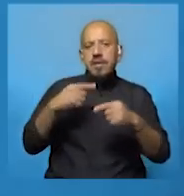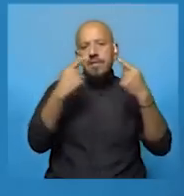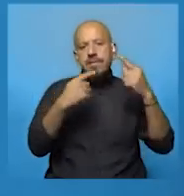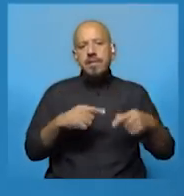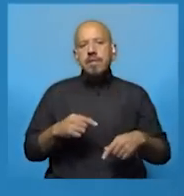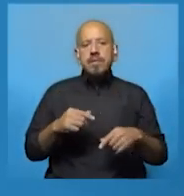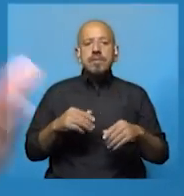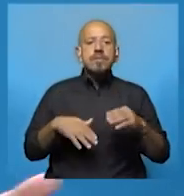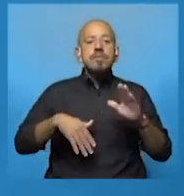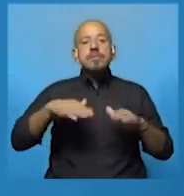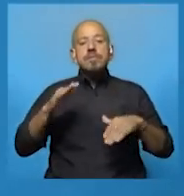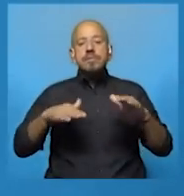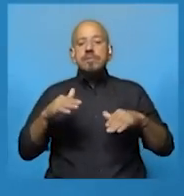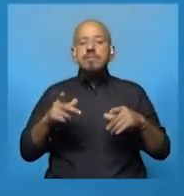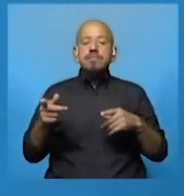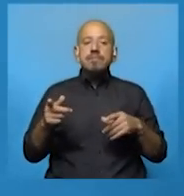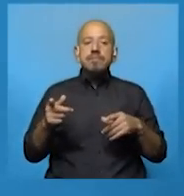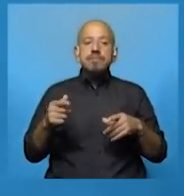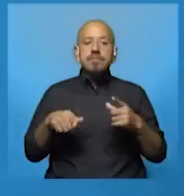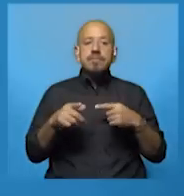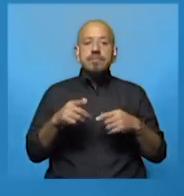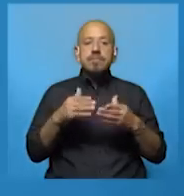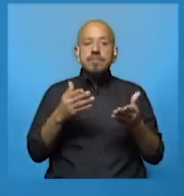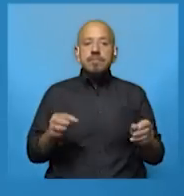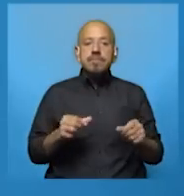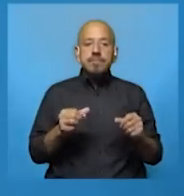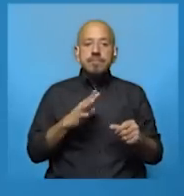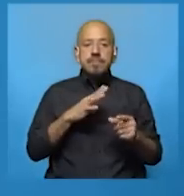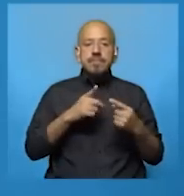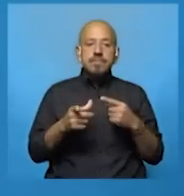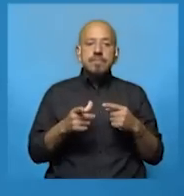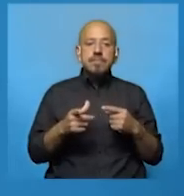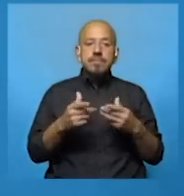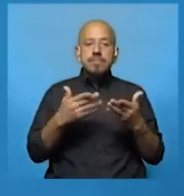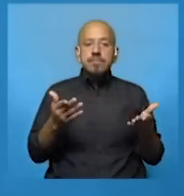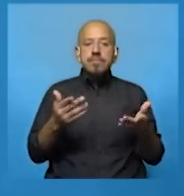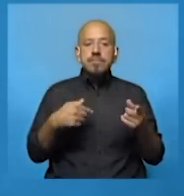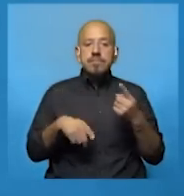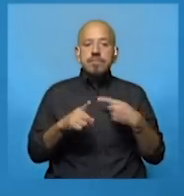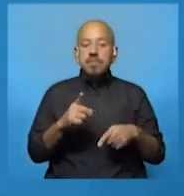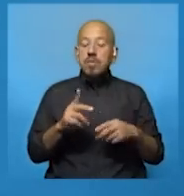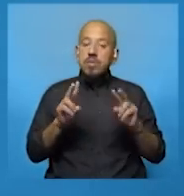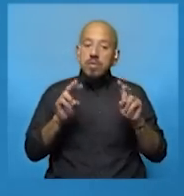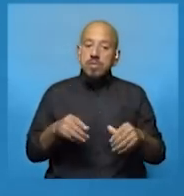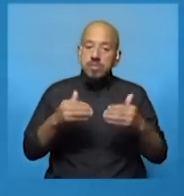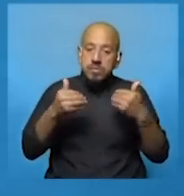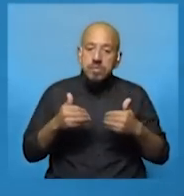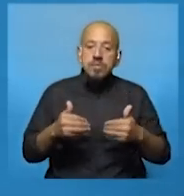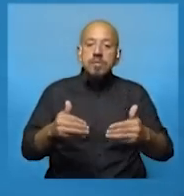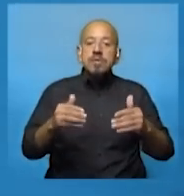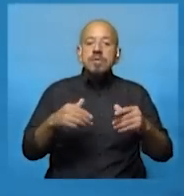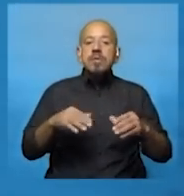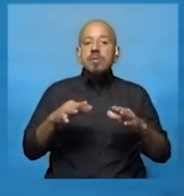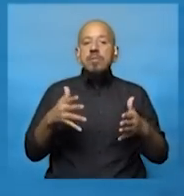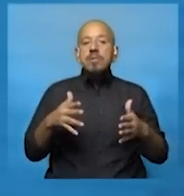de acuerdo del castigo en función de la acción cometida lo que hay es una suerte de fenomenología del comportamiento humano